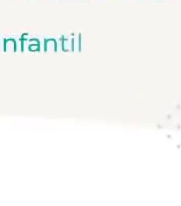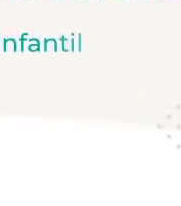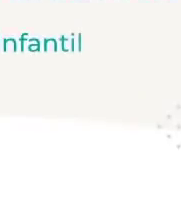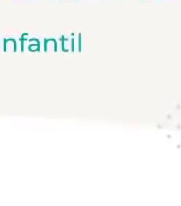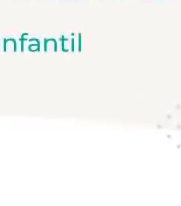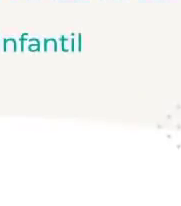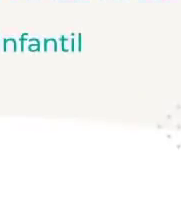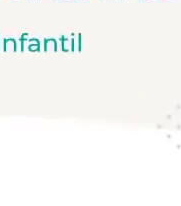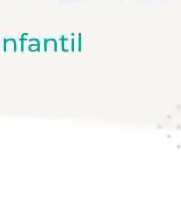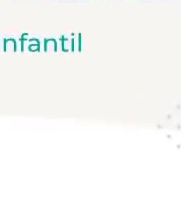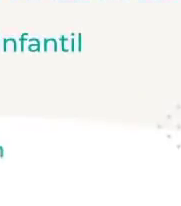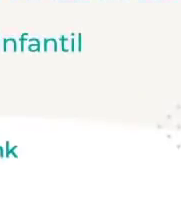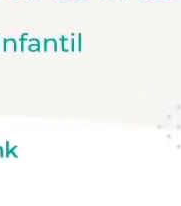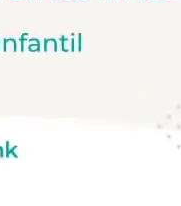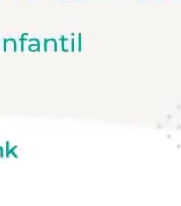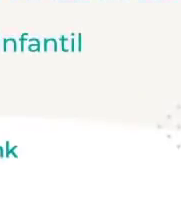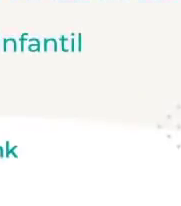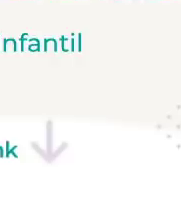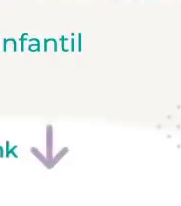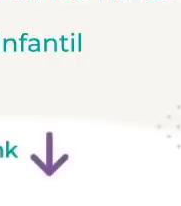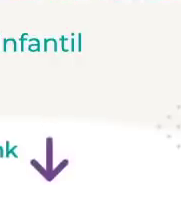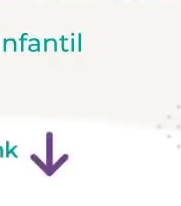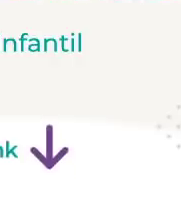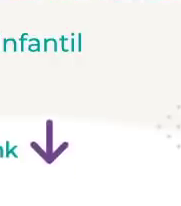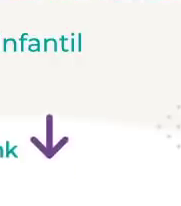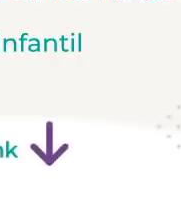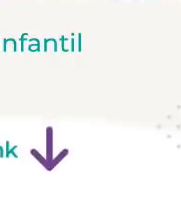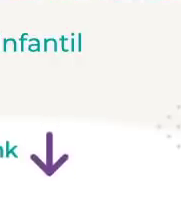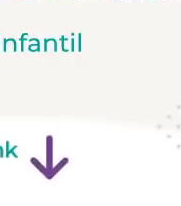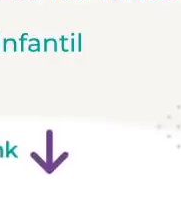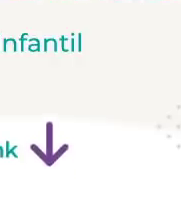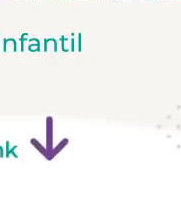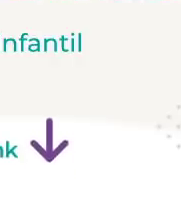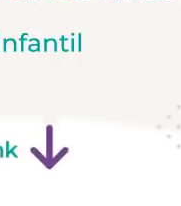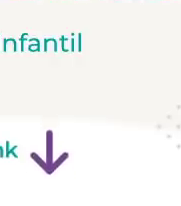Para ver este video, encuentra el link aquí abajo en la descripción.